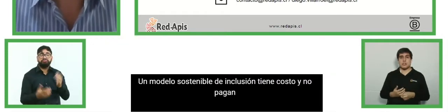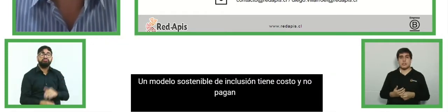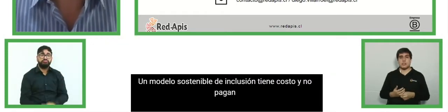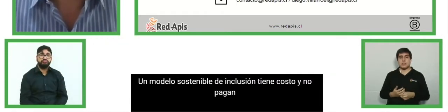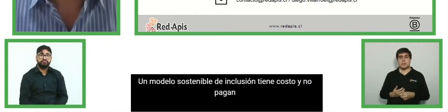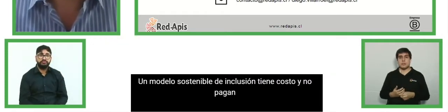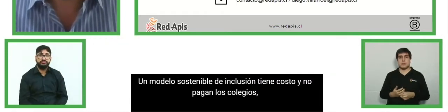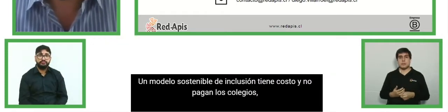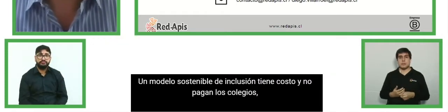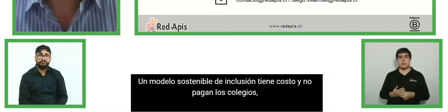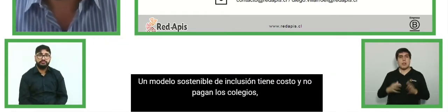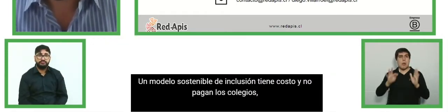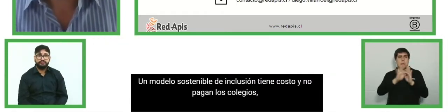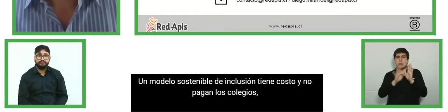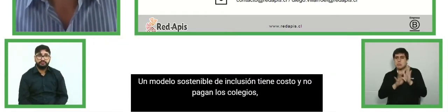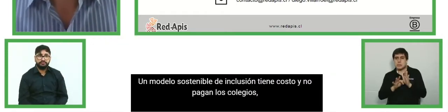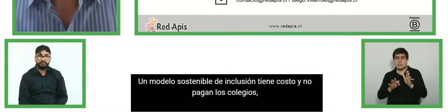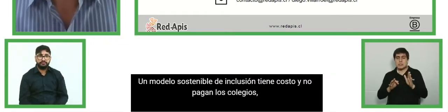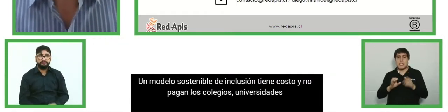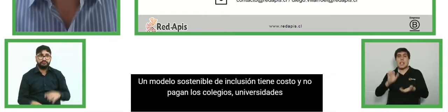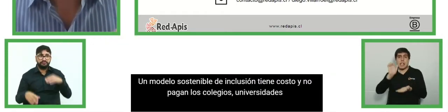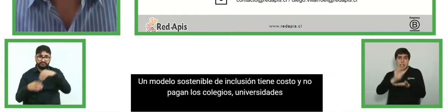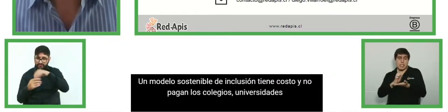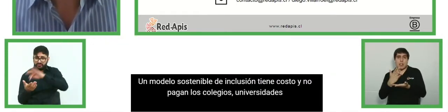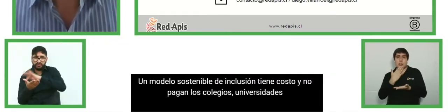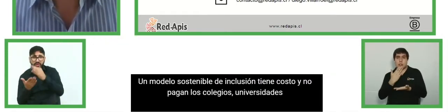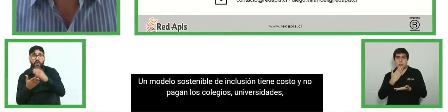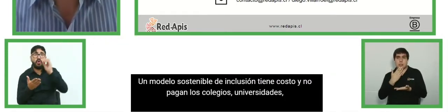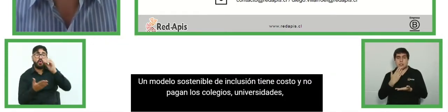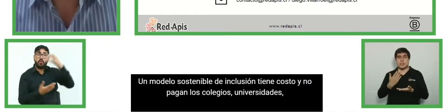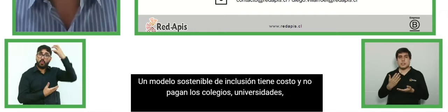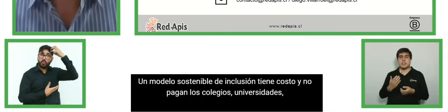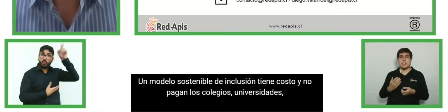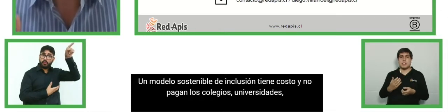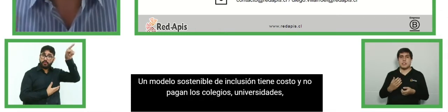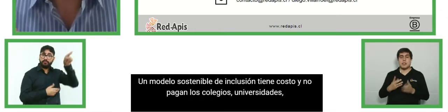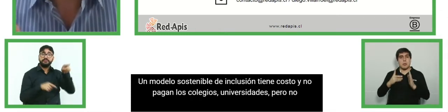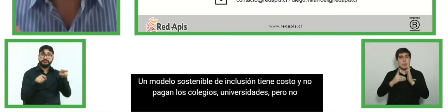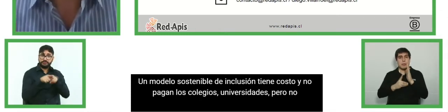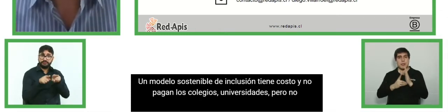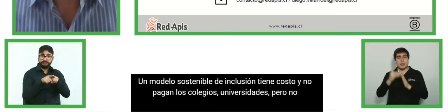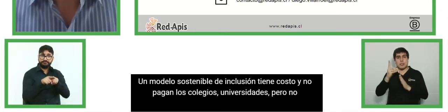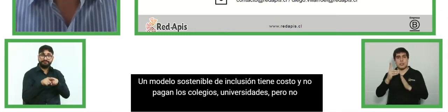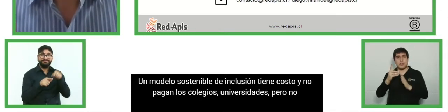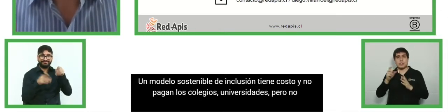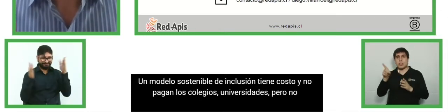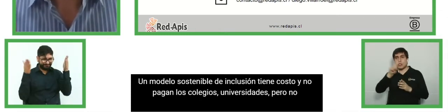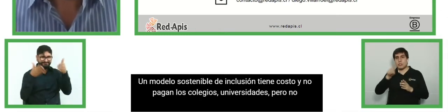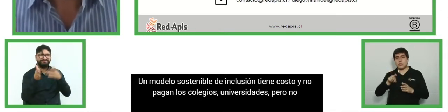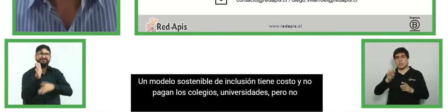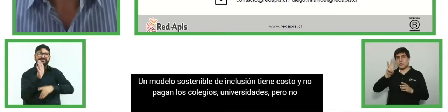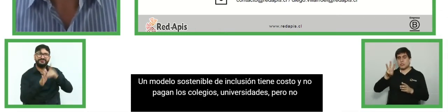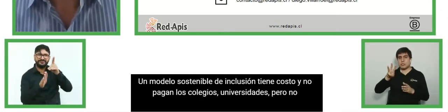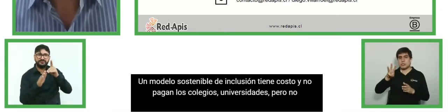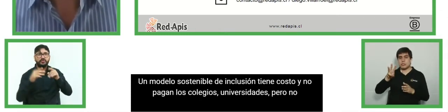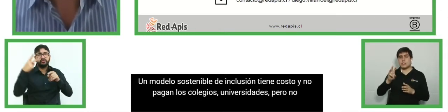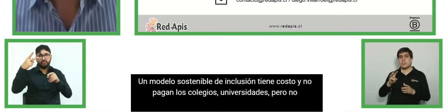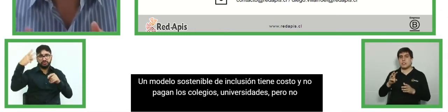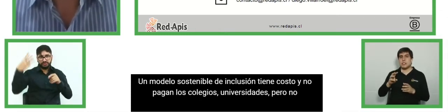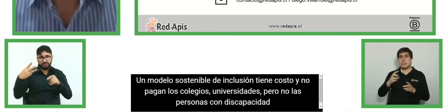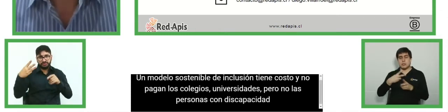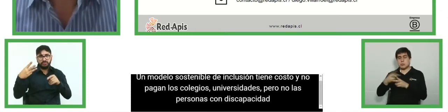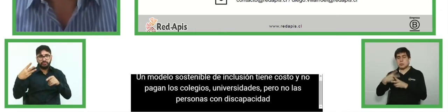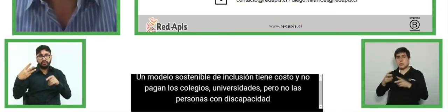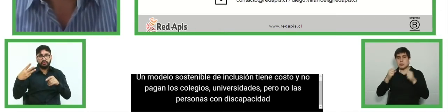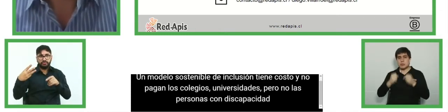con discapacidad, no las familias. Nos hemos preocupado también de que el desarrollo en software sea muy amigable, además de